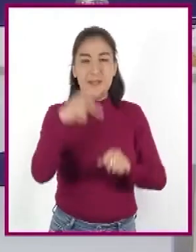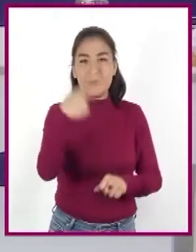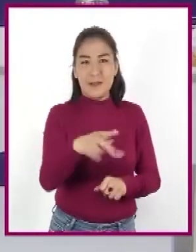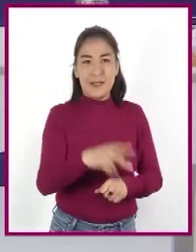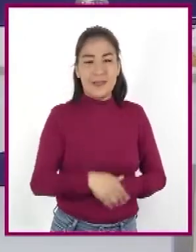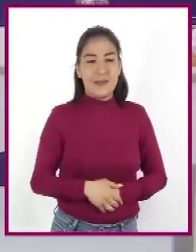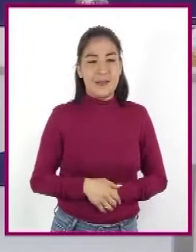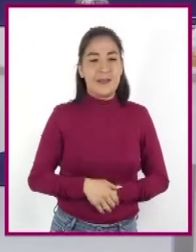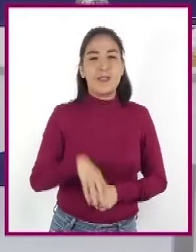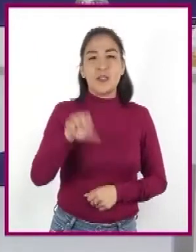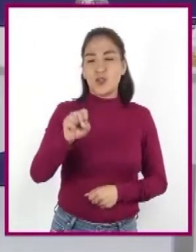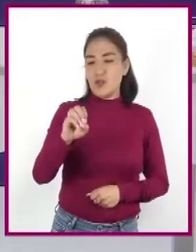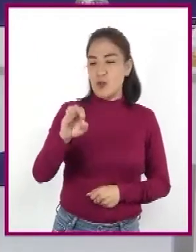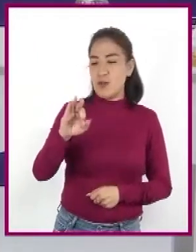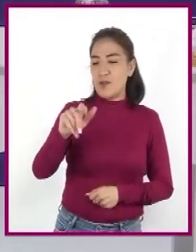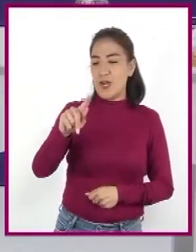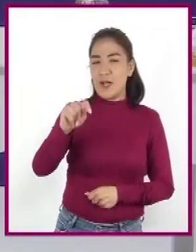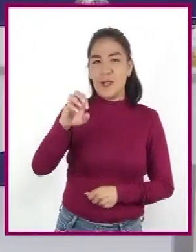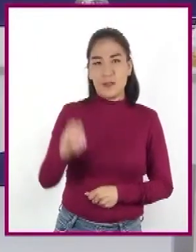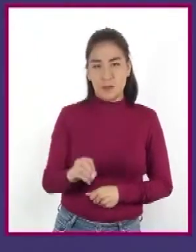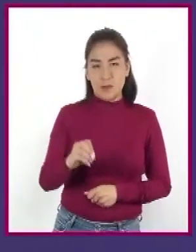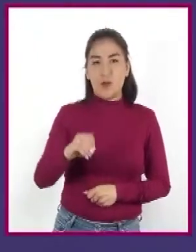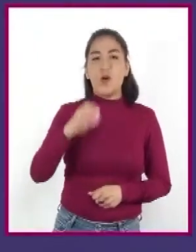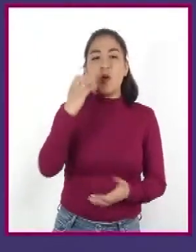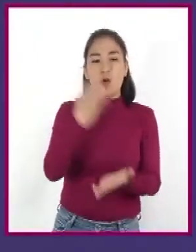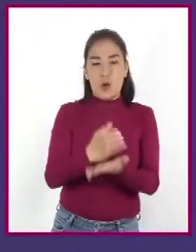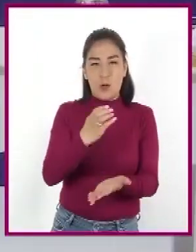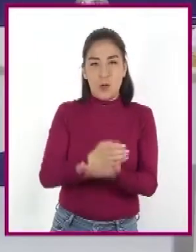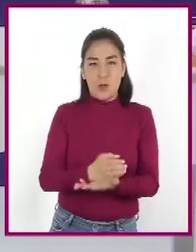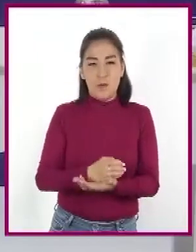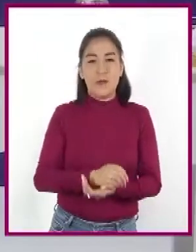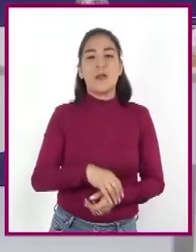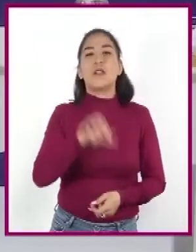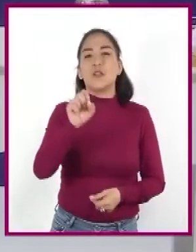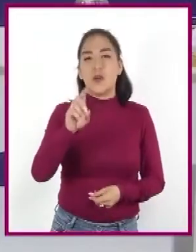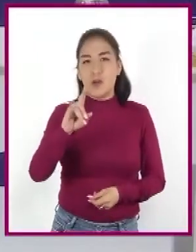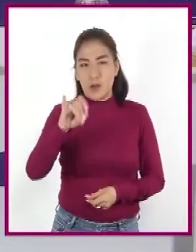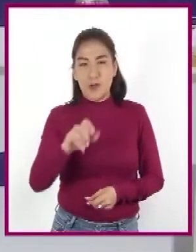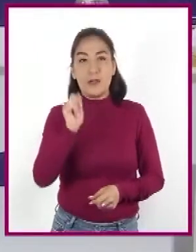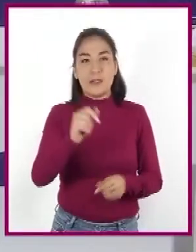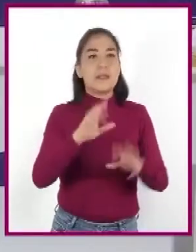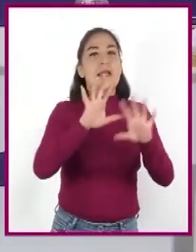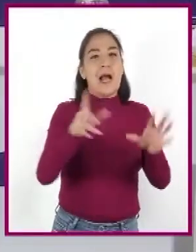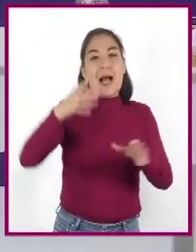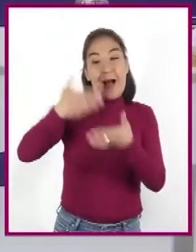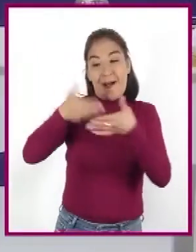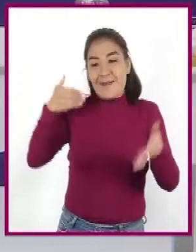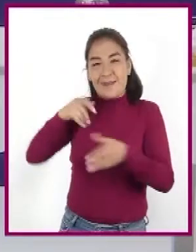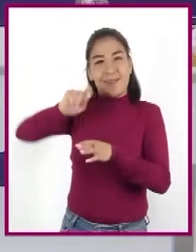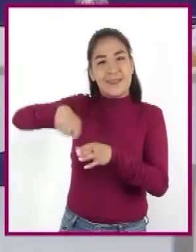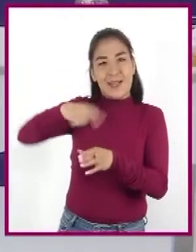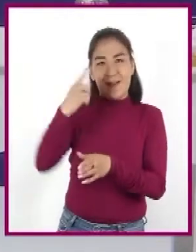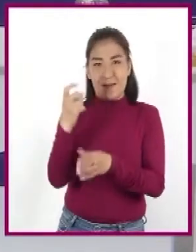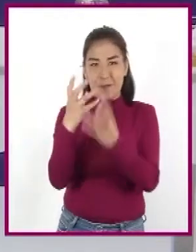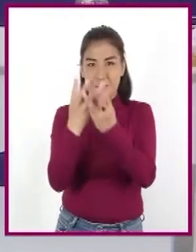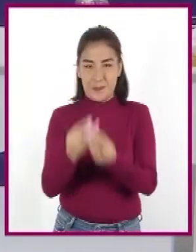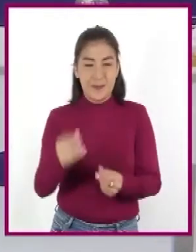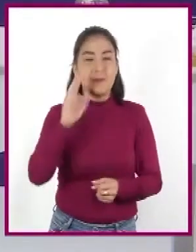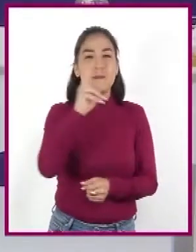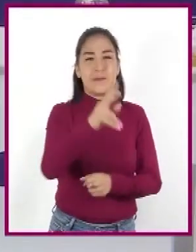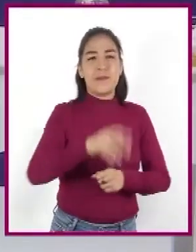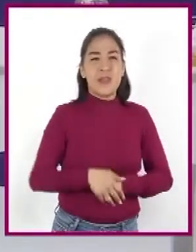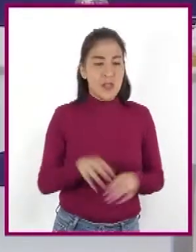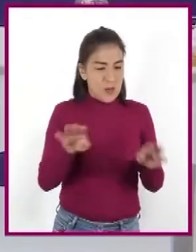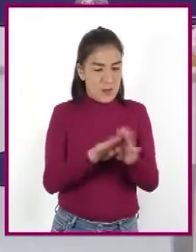y sulfato de cobre, previamente disueltos en agua. Al unir estas sustancias se puede detectar